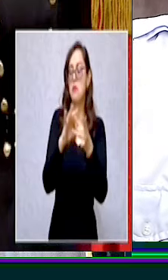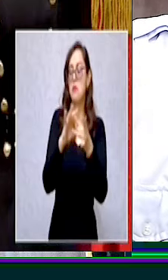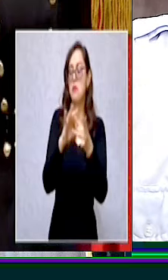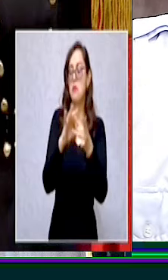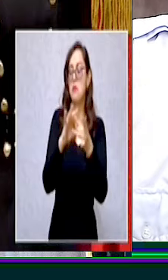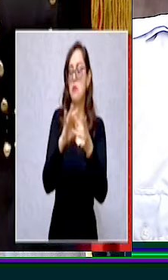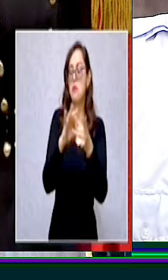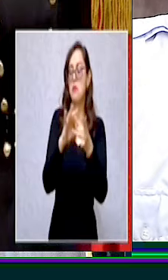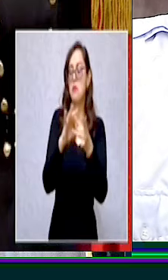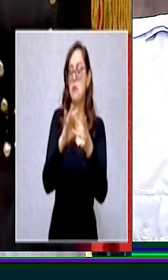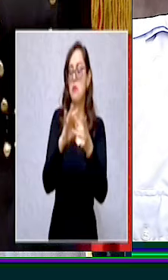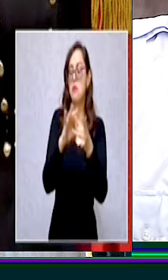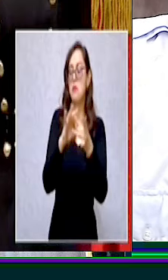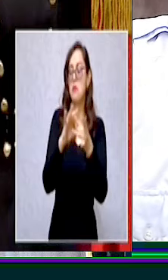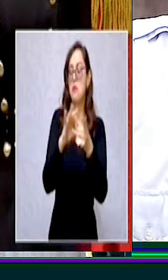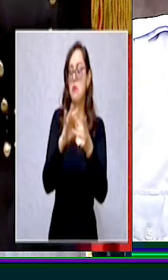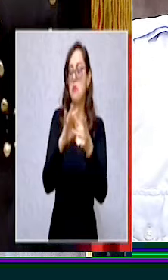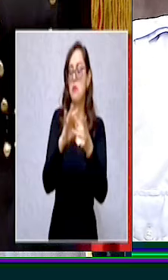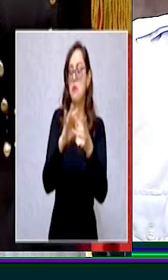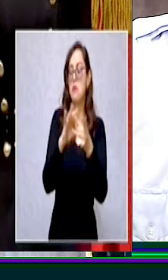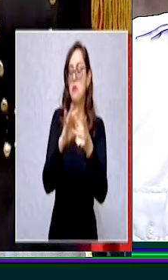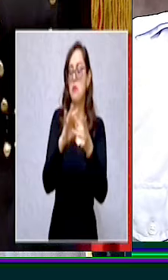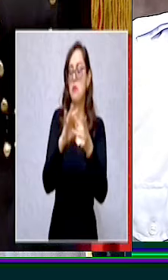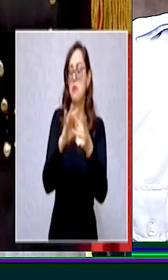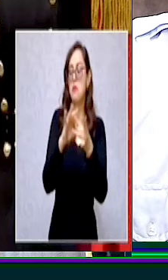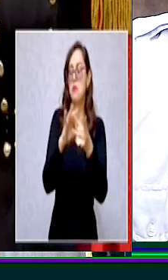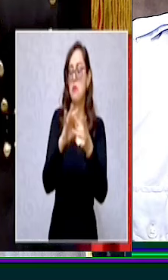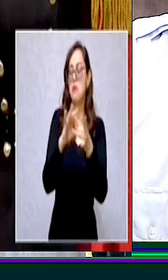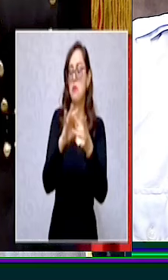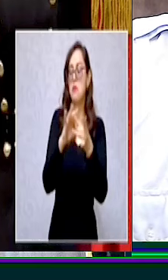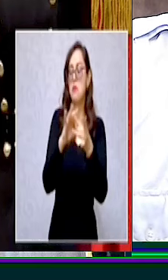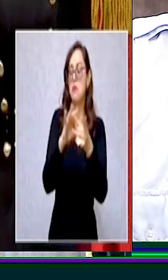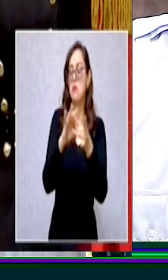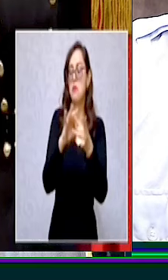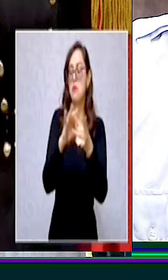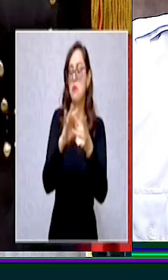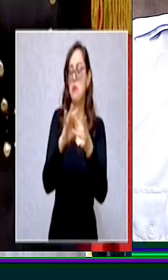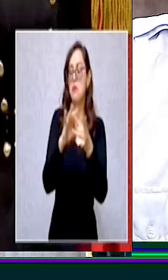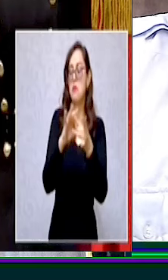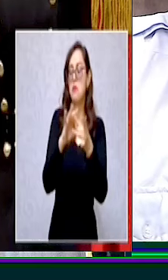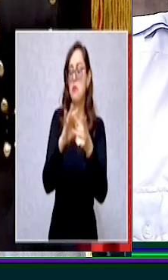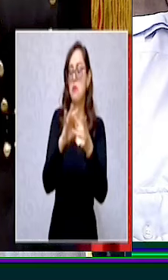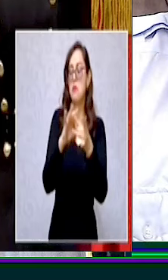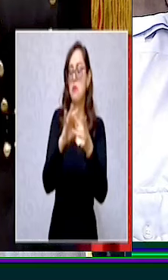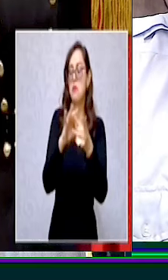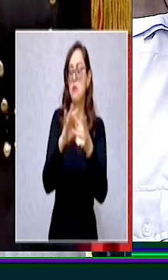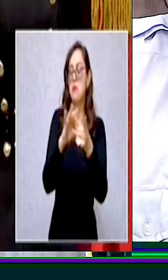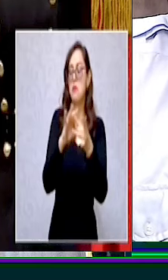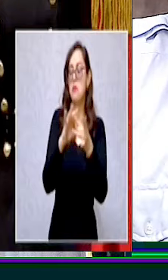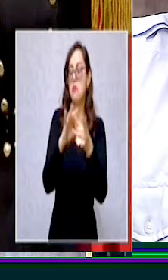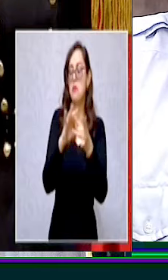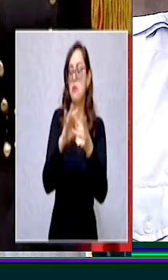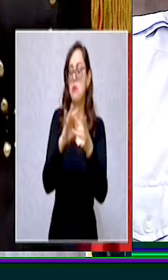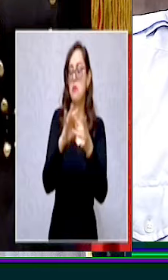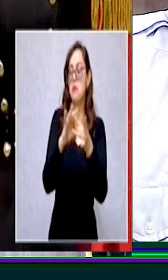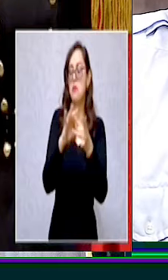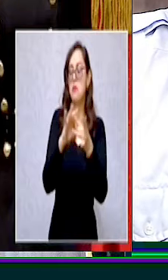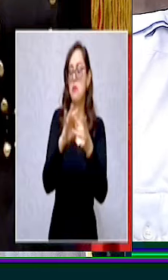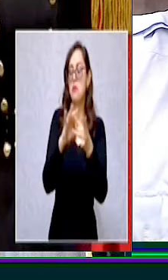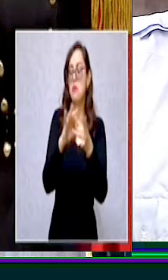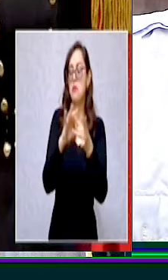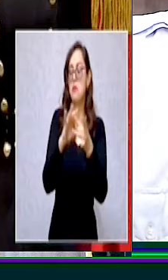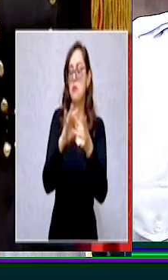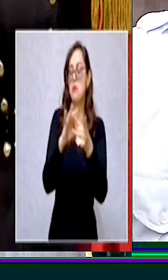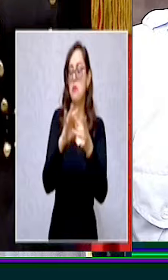Se llegó a criticar al presidente Andrés Manuel López Obrador de no visitar ciertos puntos donde había zonas